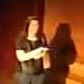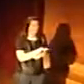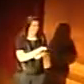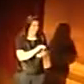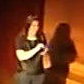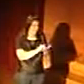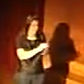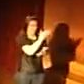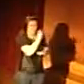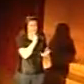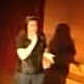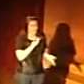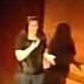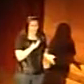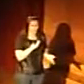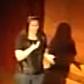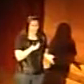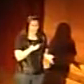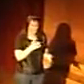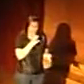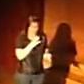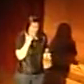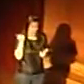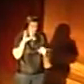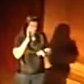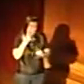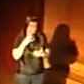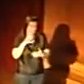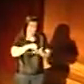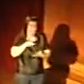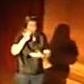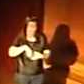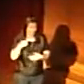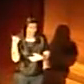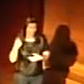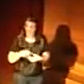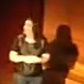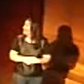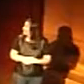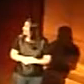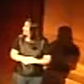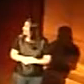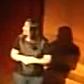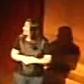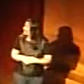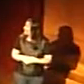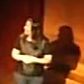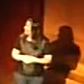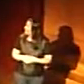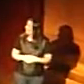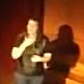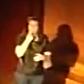la llegada de de Cristóbal Colón a Barcelona fíjense que Barcelona en la vuelta de su primer viaje algo absolutamente